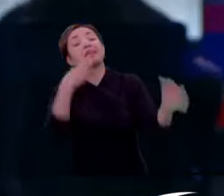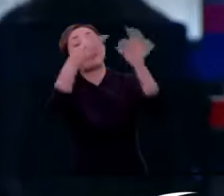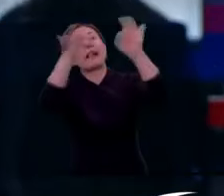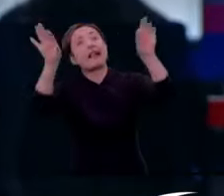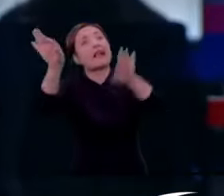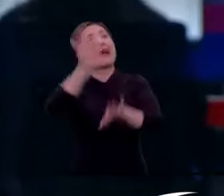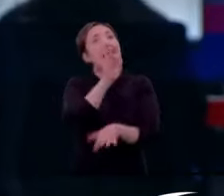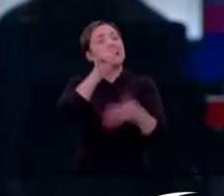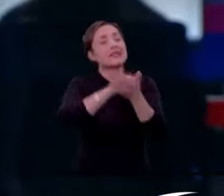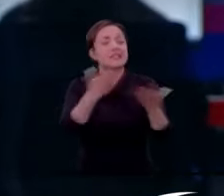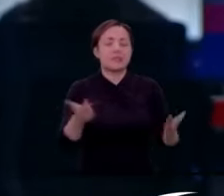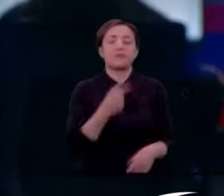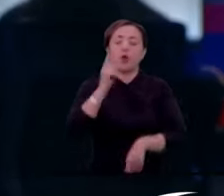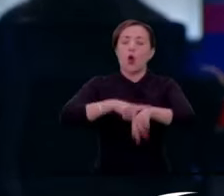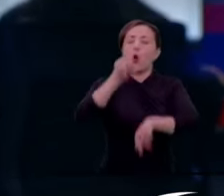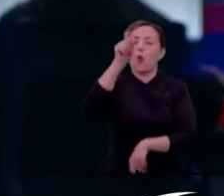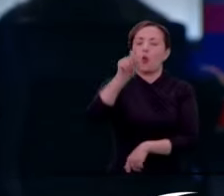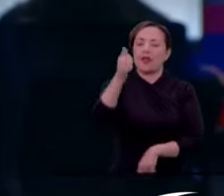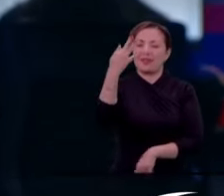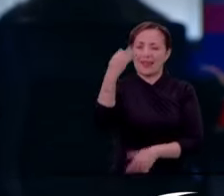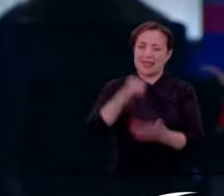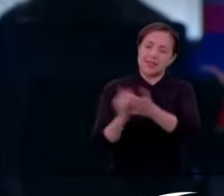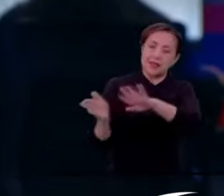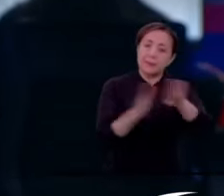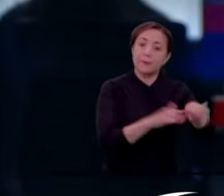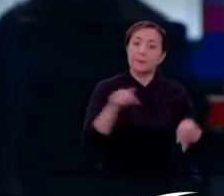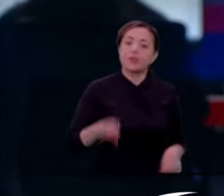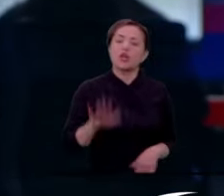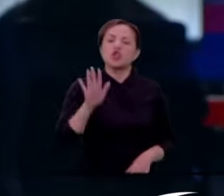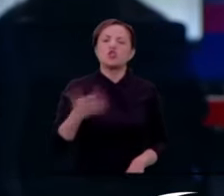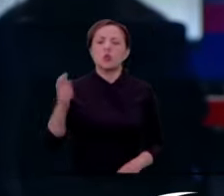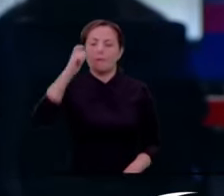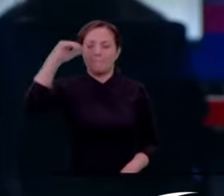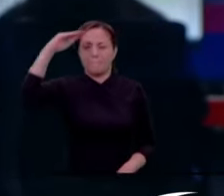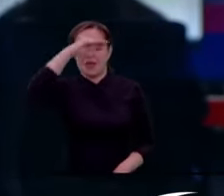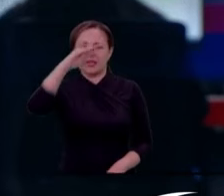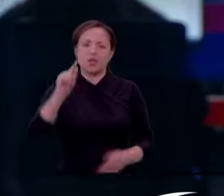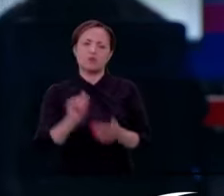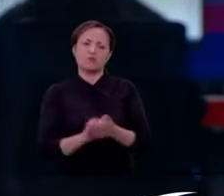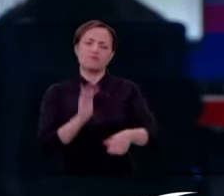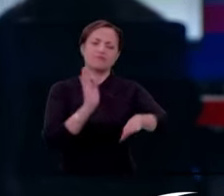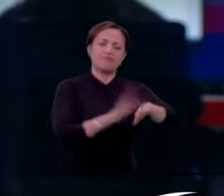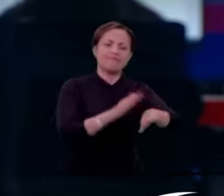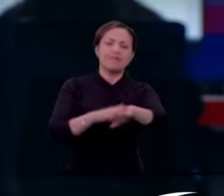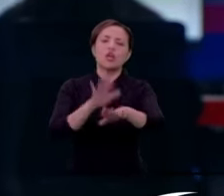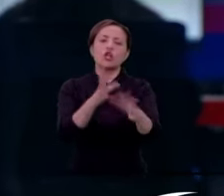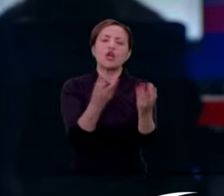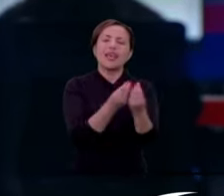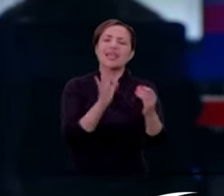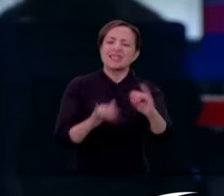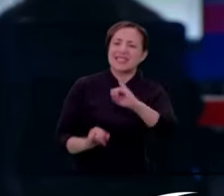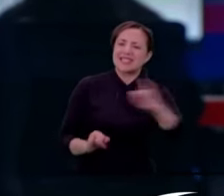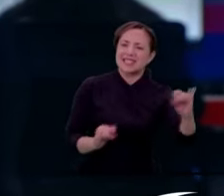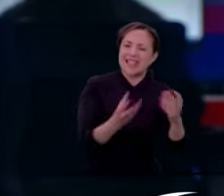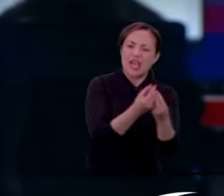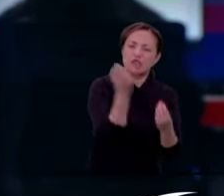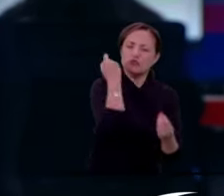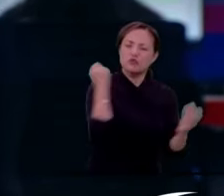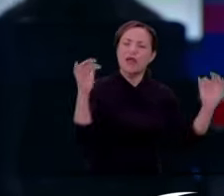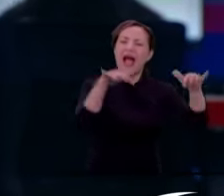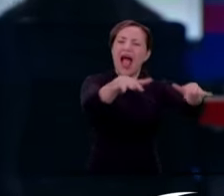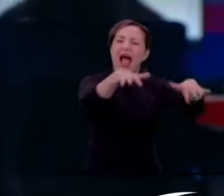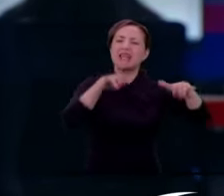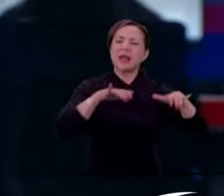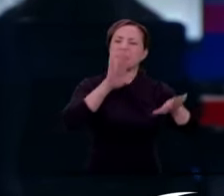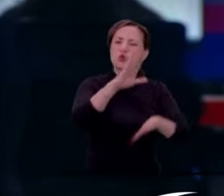columna 13 minutos. Un airado reclamo les hizo el presidente Gustavo Petro a los partidos de izquierda durante la más reciente Asamblea de Colombia Humana. Señaló